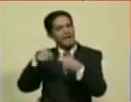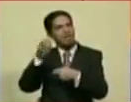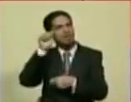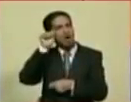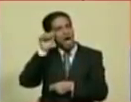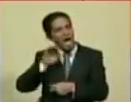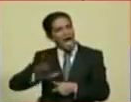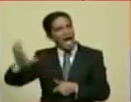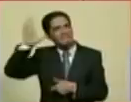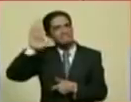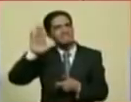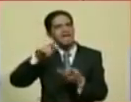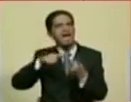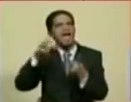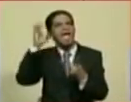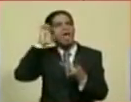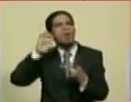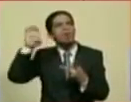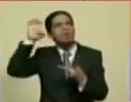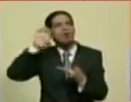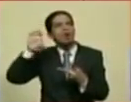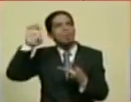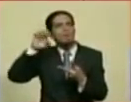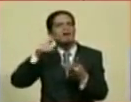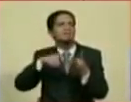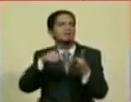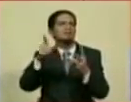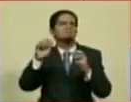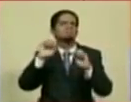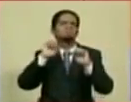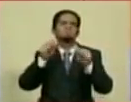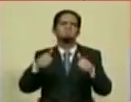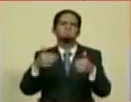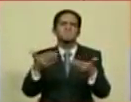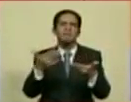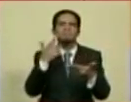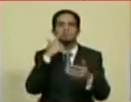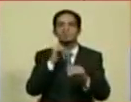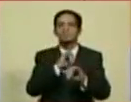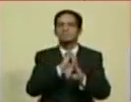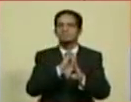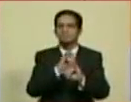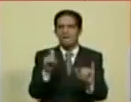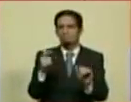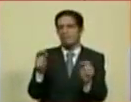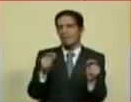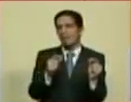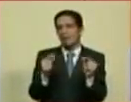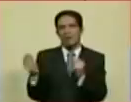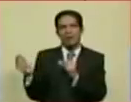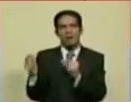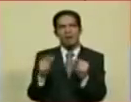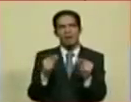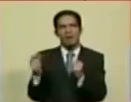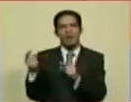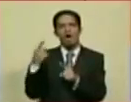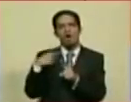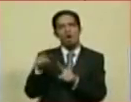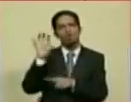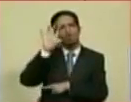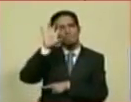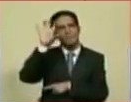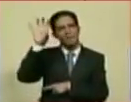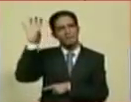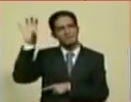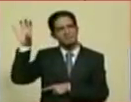etcétera. Vamos a iniciar, ya tenemos adelantado en países de Asia y